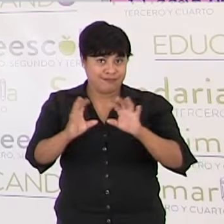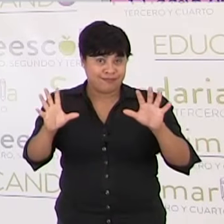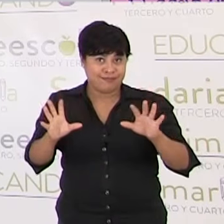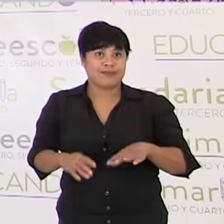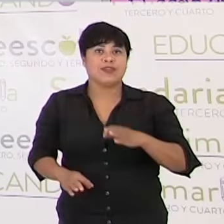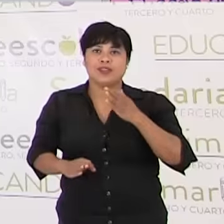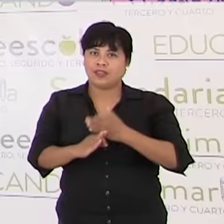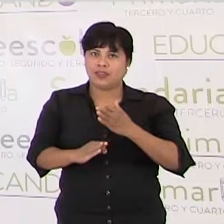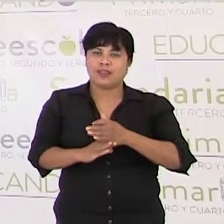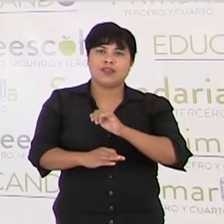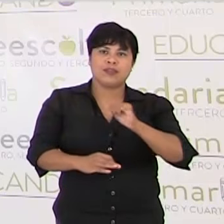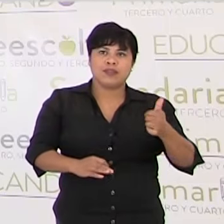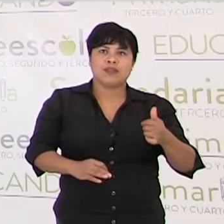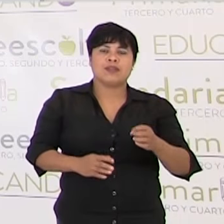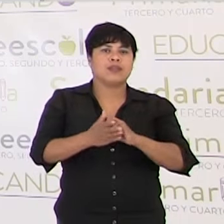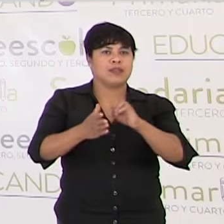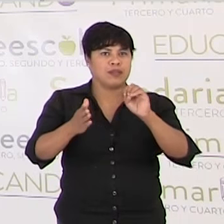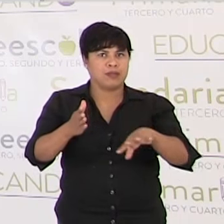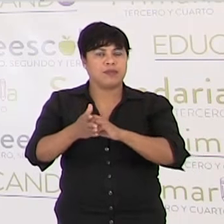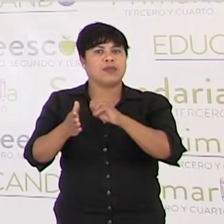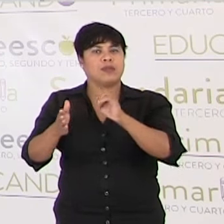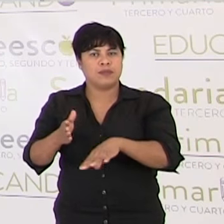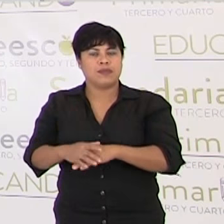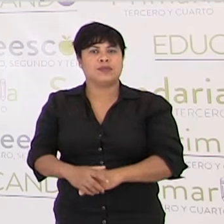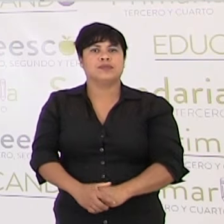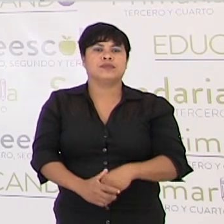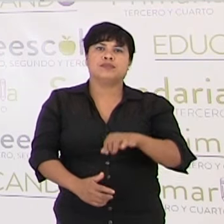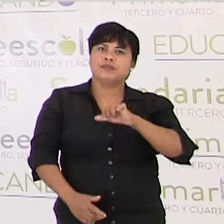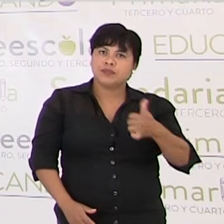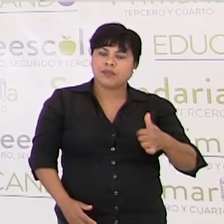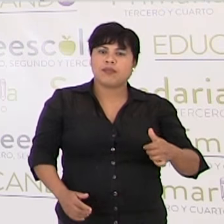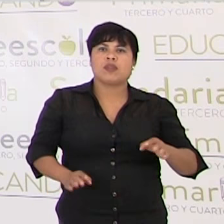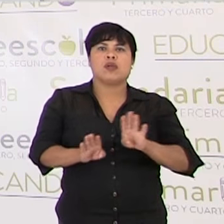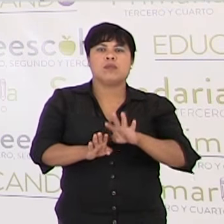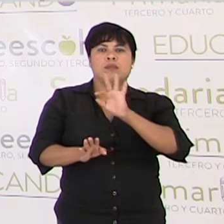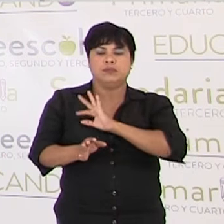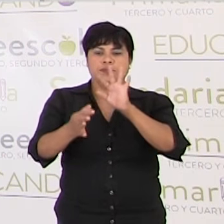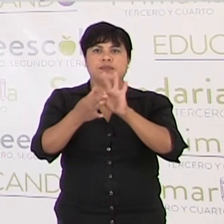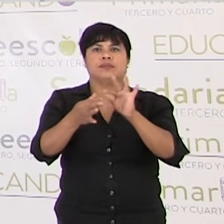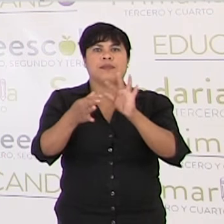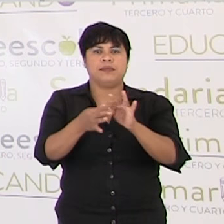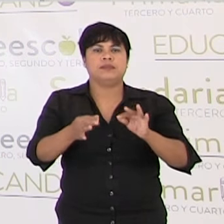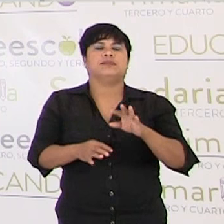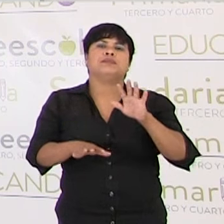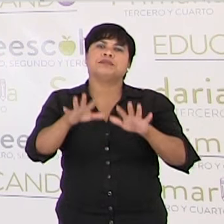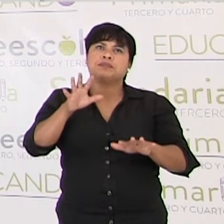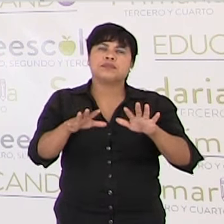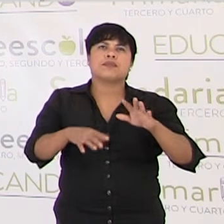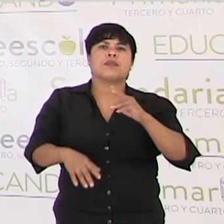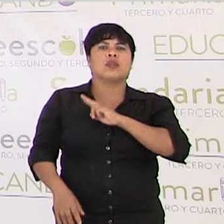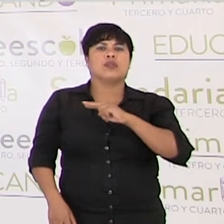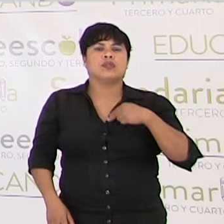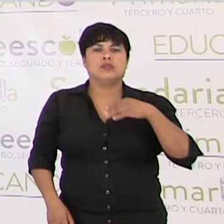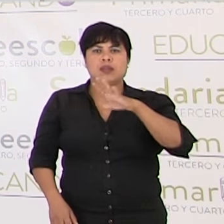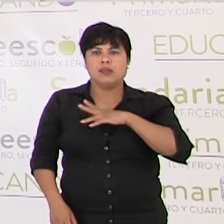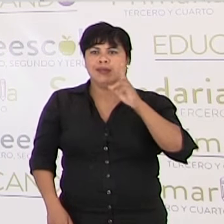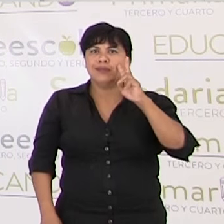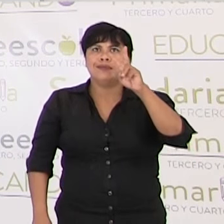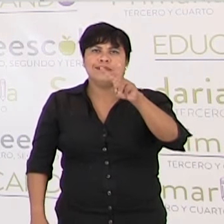Ahorita vamos a ver otros ejemplos, otras expresiones que a veces nos lo